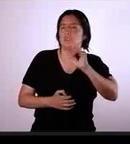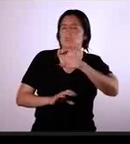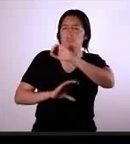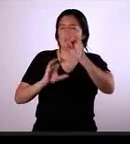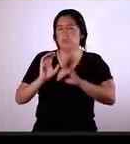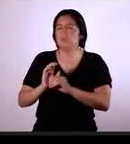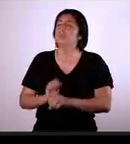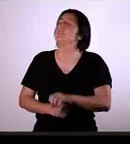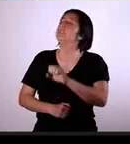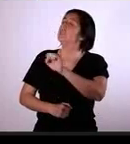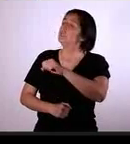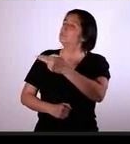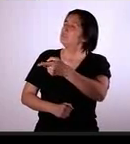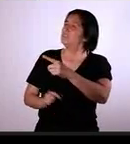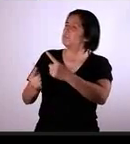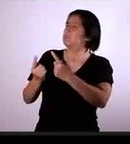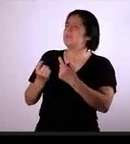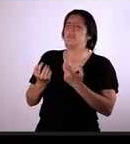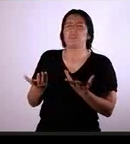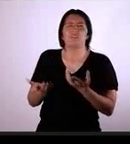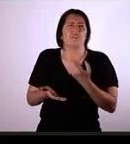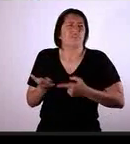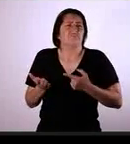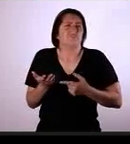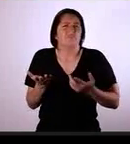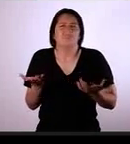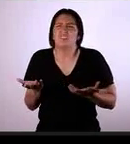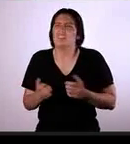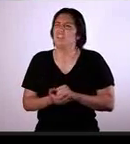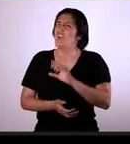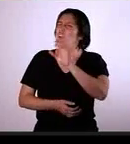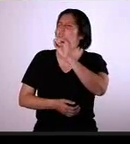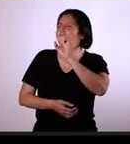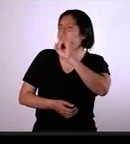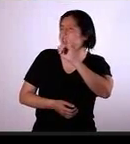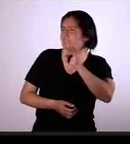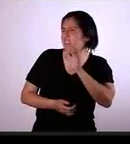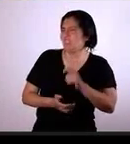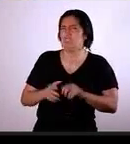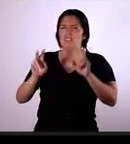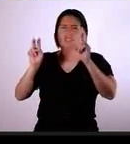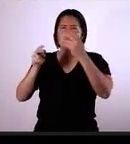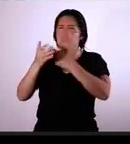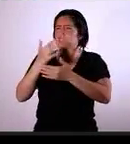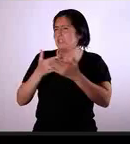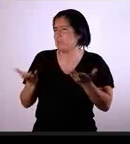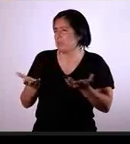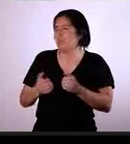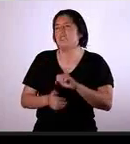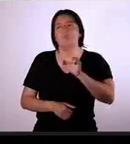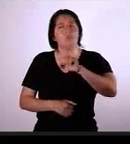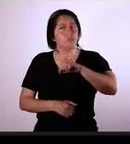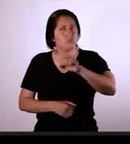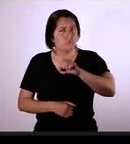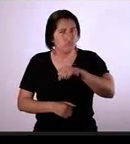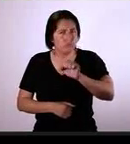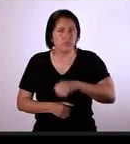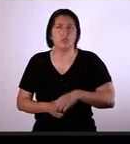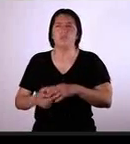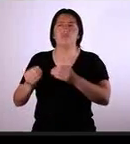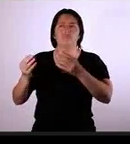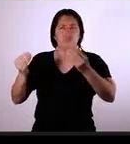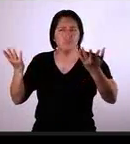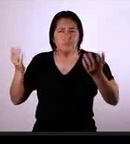es. Amigos, ustedes se preguntarán qué tiene que ver Locitel con la discapacidad. Pero mucho, mucho tiene que ver,